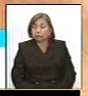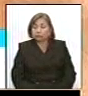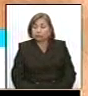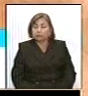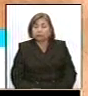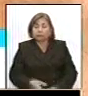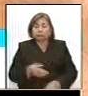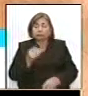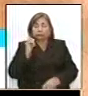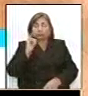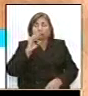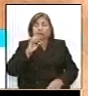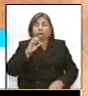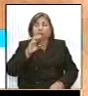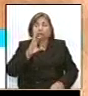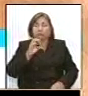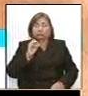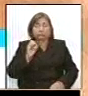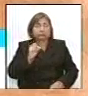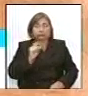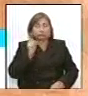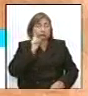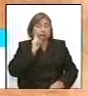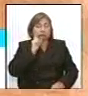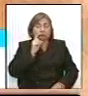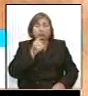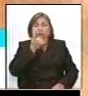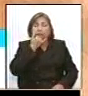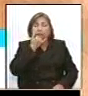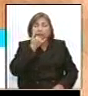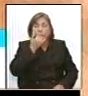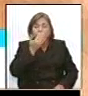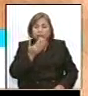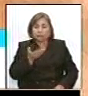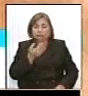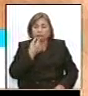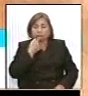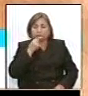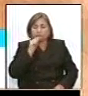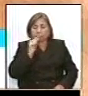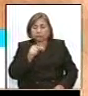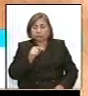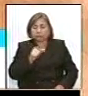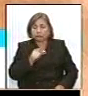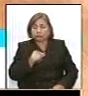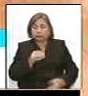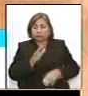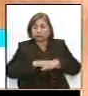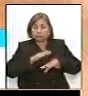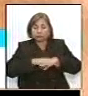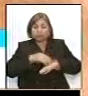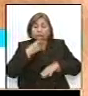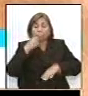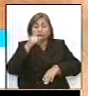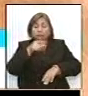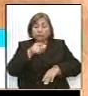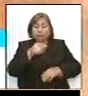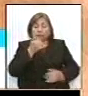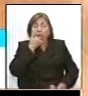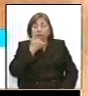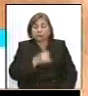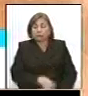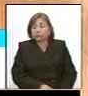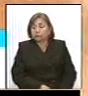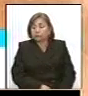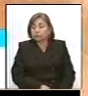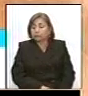improcedente la denuncia, porque no es que había mentido, sino que se había cometido un error y ella había advertido el error y lo había